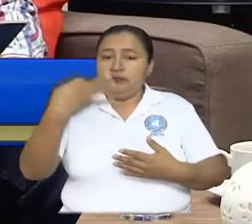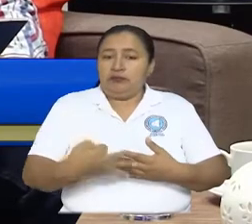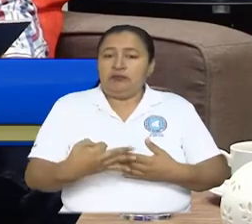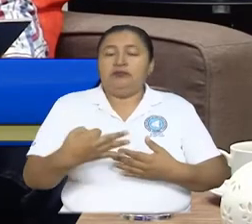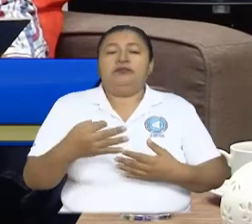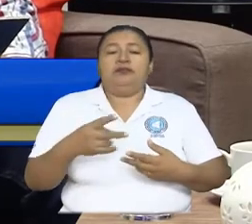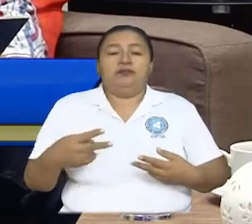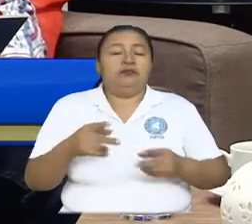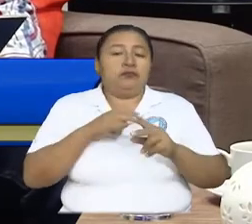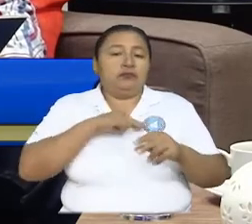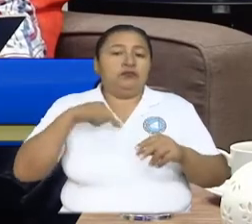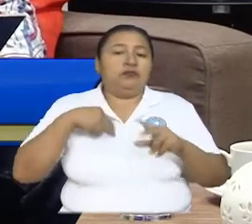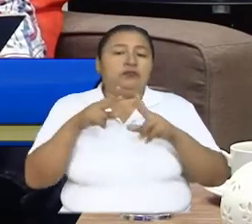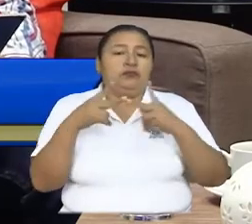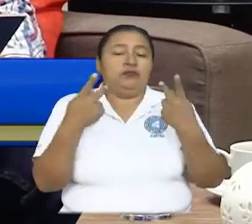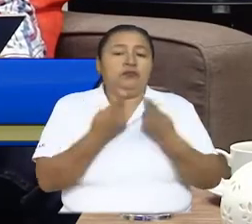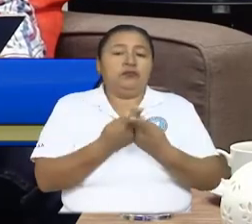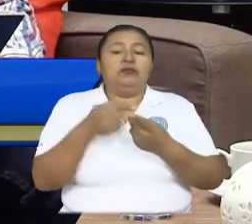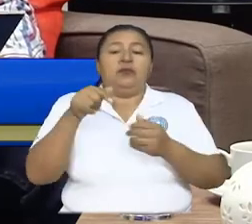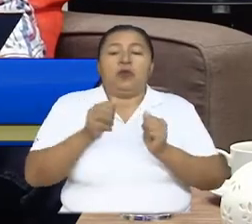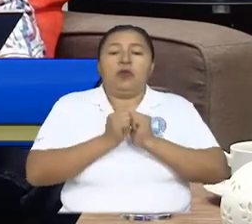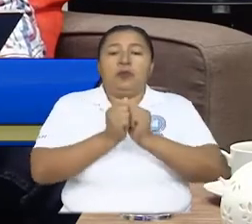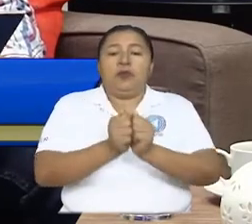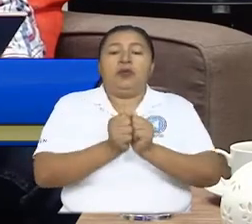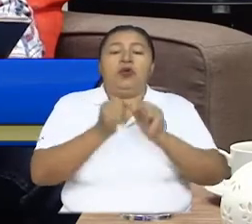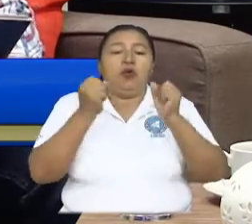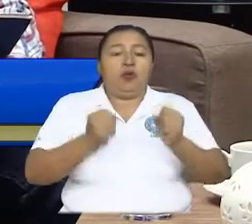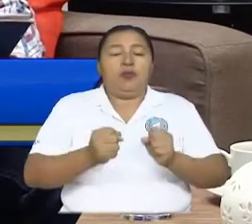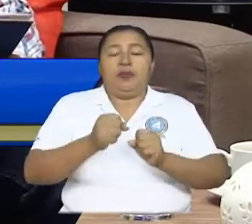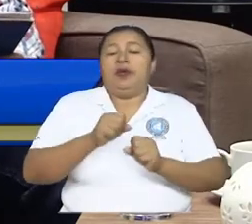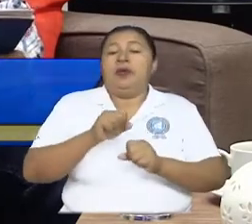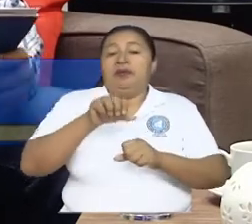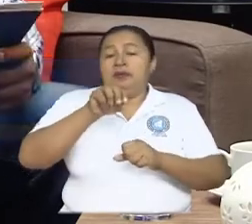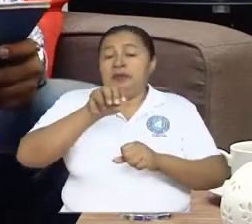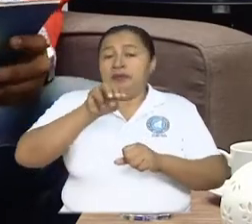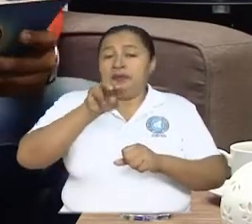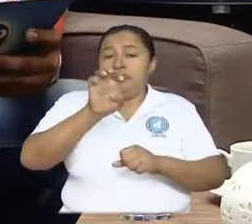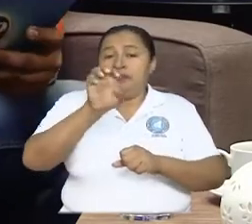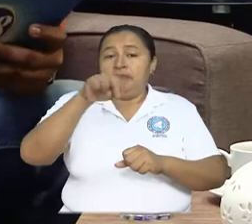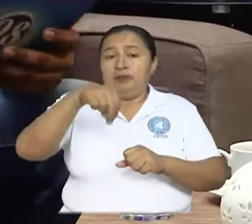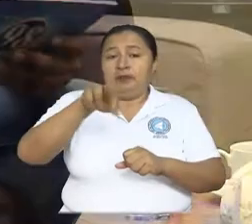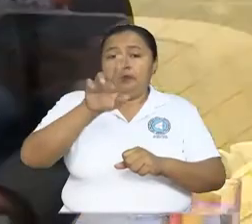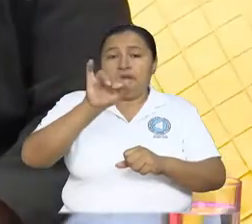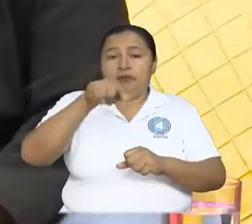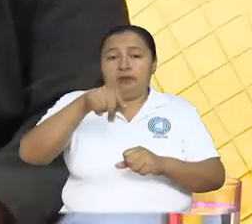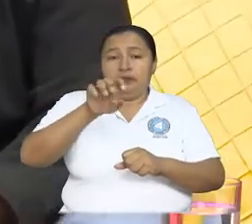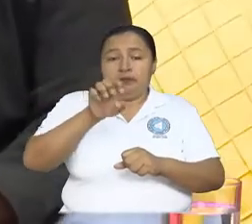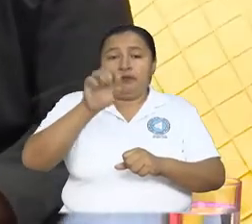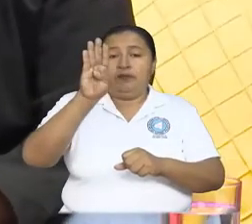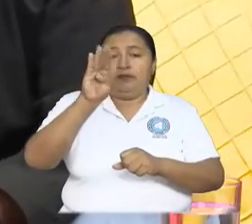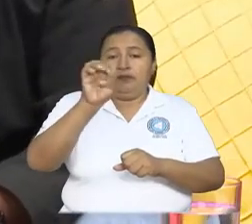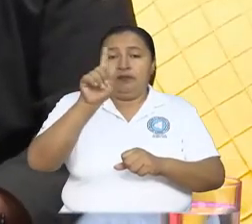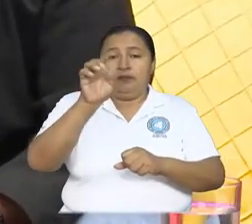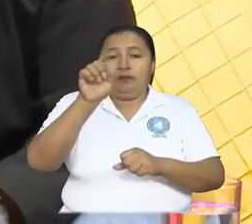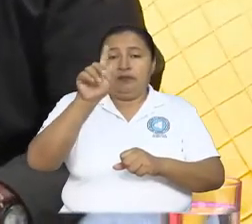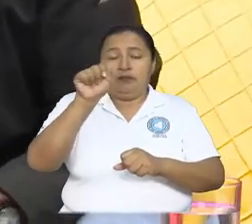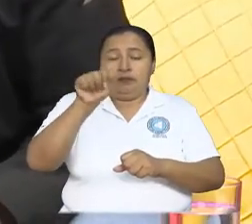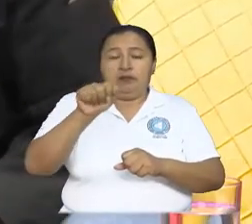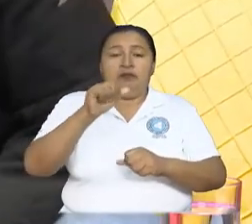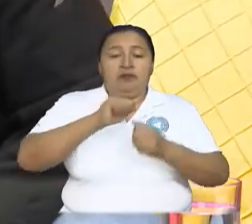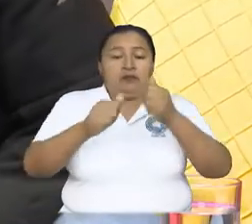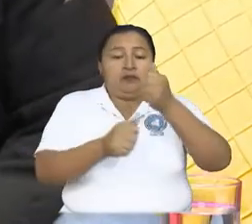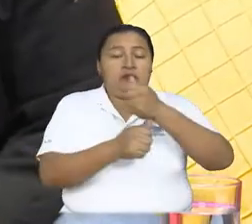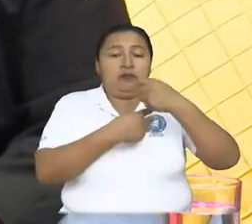de nuestro pueblo pues con nosotros se encuentra el compañero enrique beteta quien es viceministro de salud compañero bienvenido muchas gracias por estar con nosotros con el día de